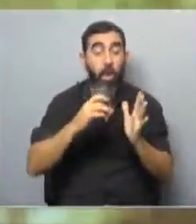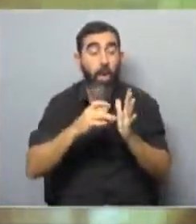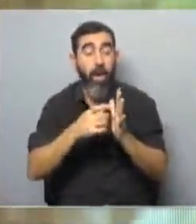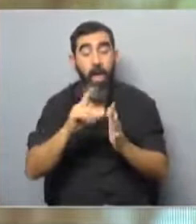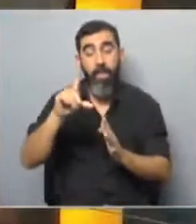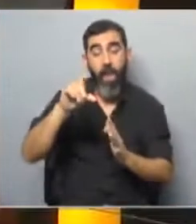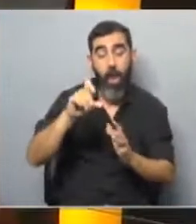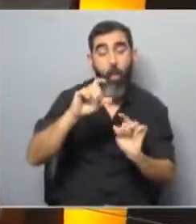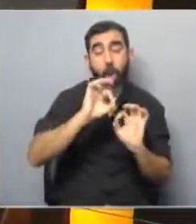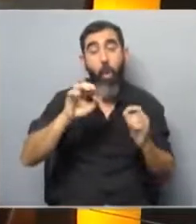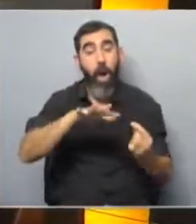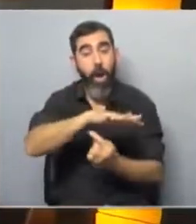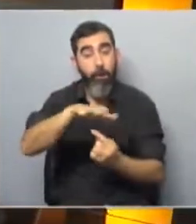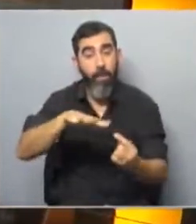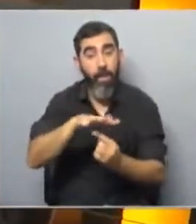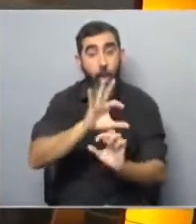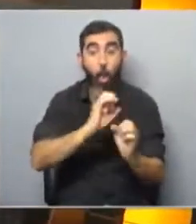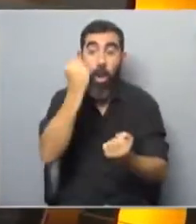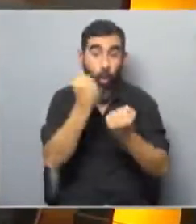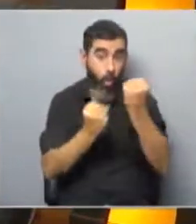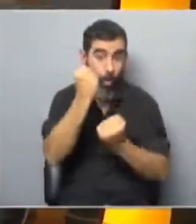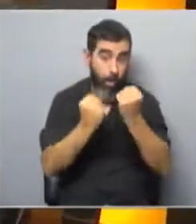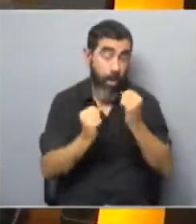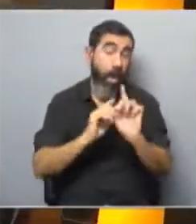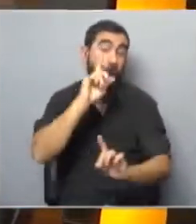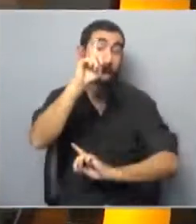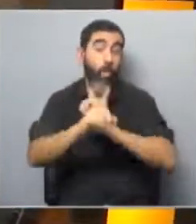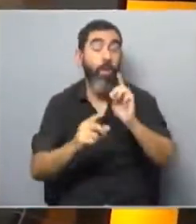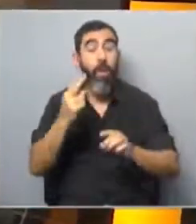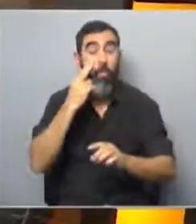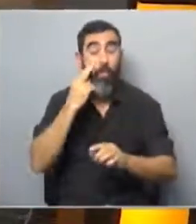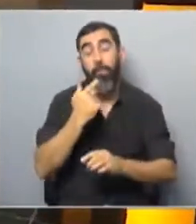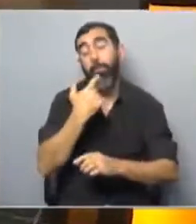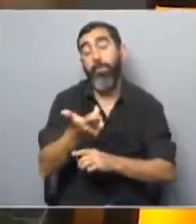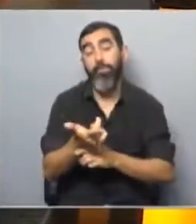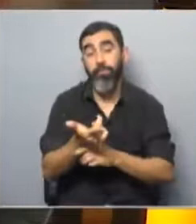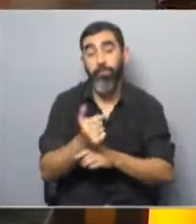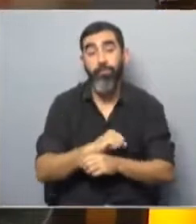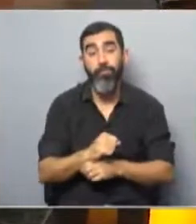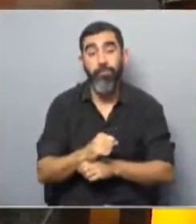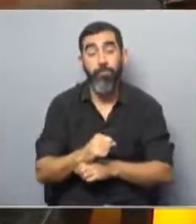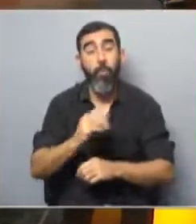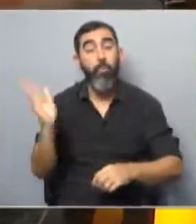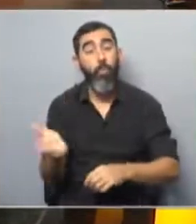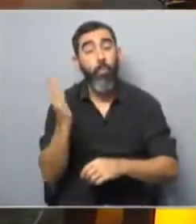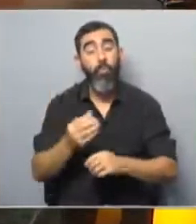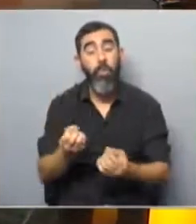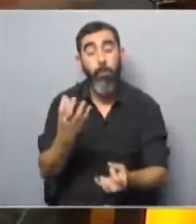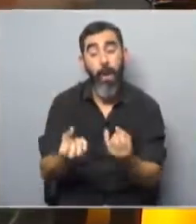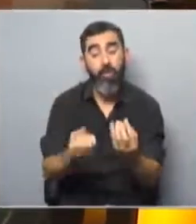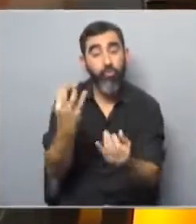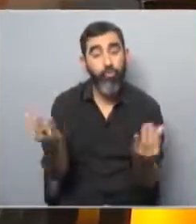agua, sobre el ambiente o sobre la economía, ¿no? Hay especies que afectan, por ejemplo, el potencial productivo de los